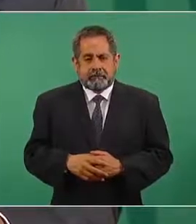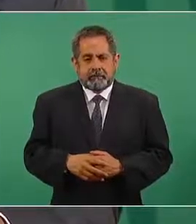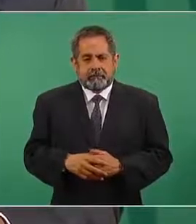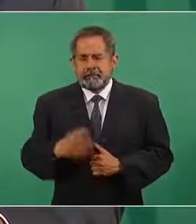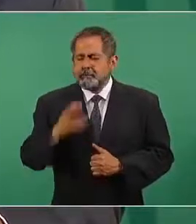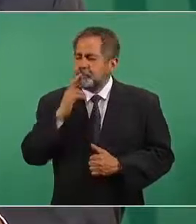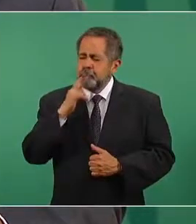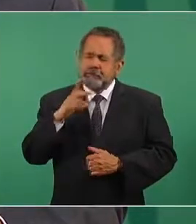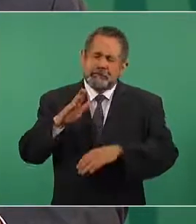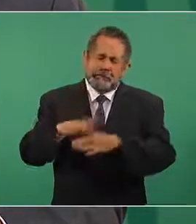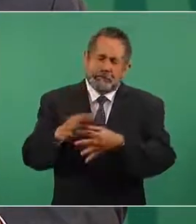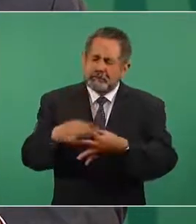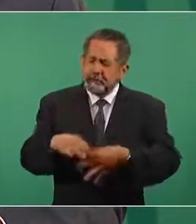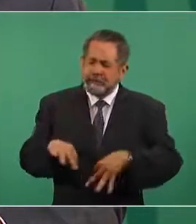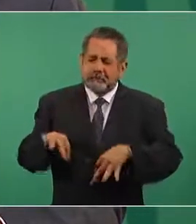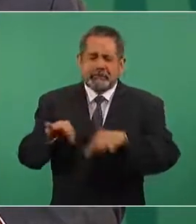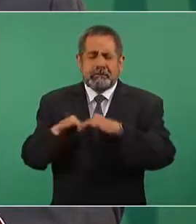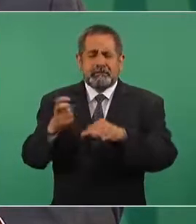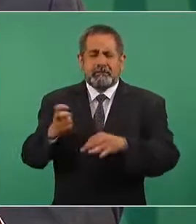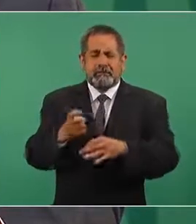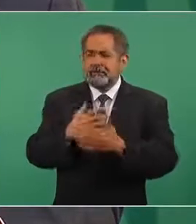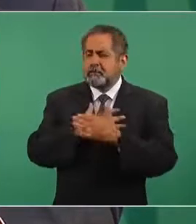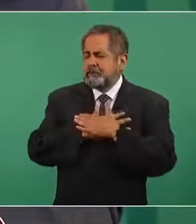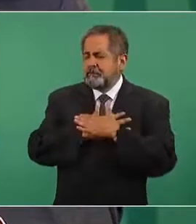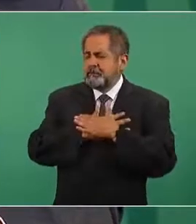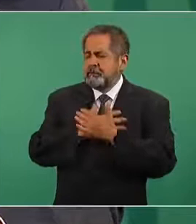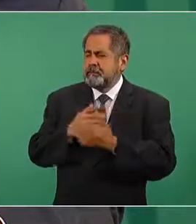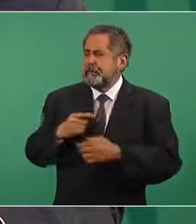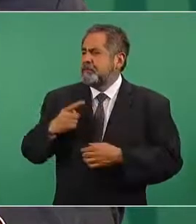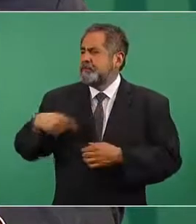lo más importante, sublime.